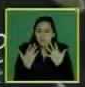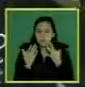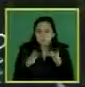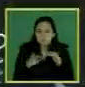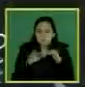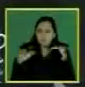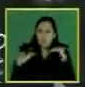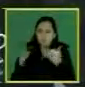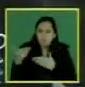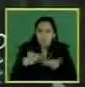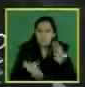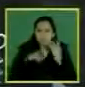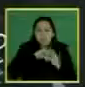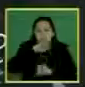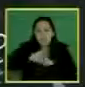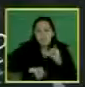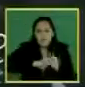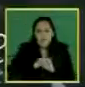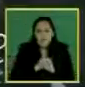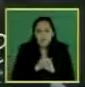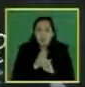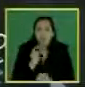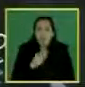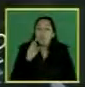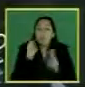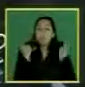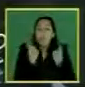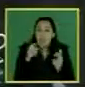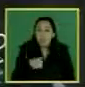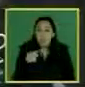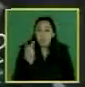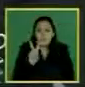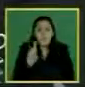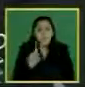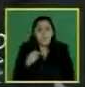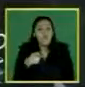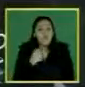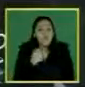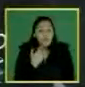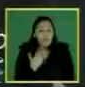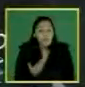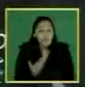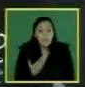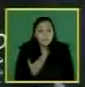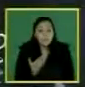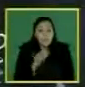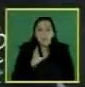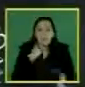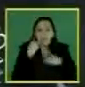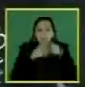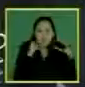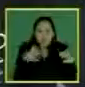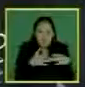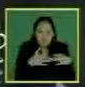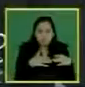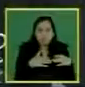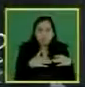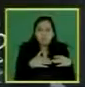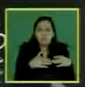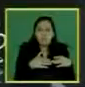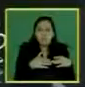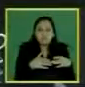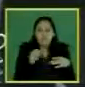sustancialmente a nivel internacional, no es solo un tema solo de Venezuela. Yo siempre digo que los ADECO no existen solo en Venezuela. Los ADECO han